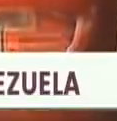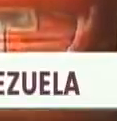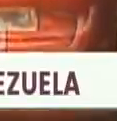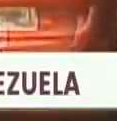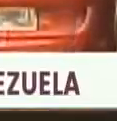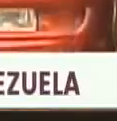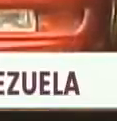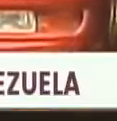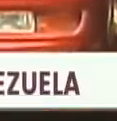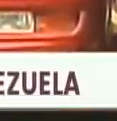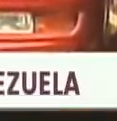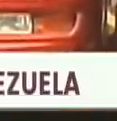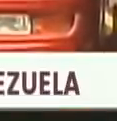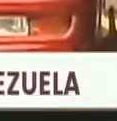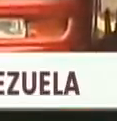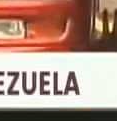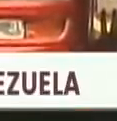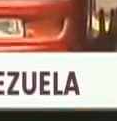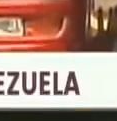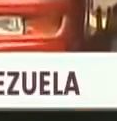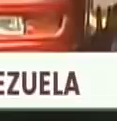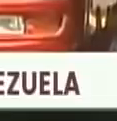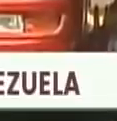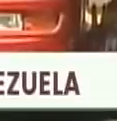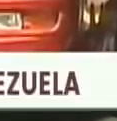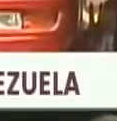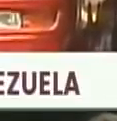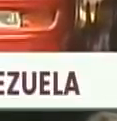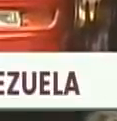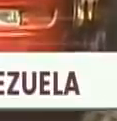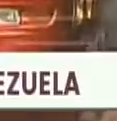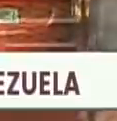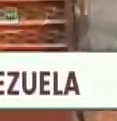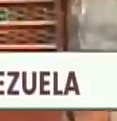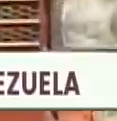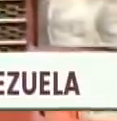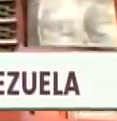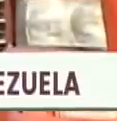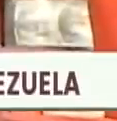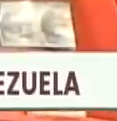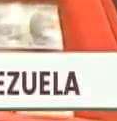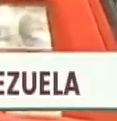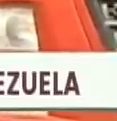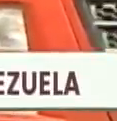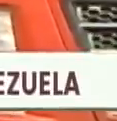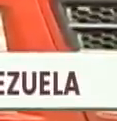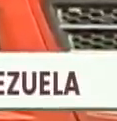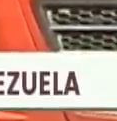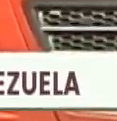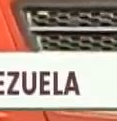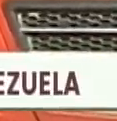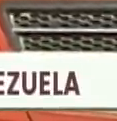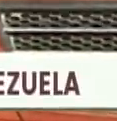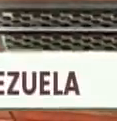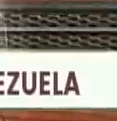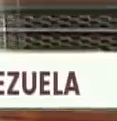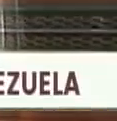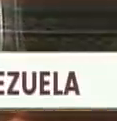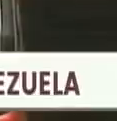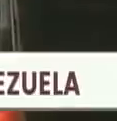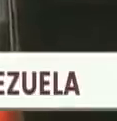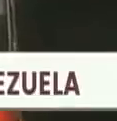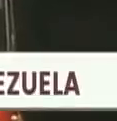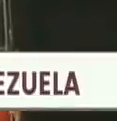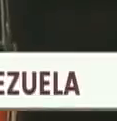del Metro de Caracas, así lo manifestaba el presidente de la República justamente en lo que fue su intervención